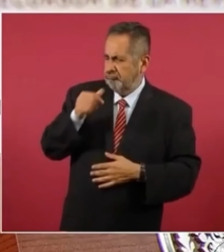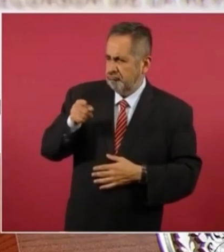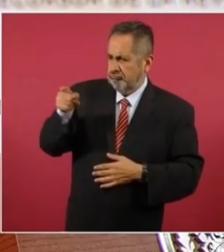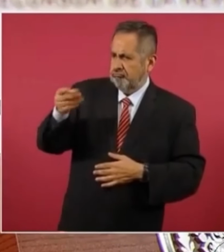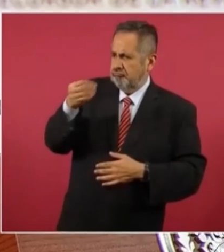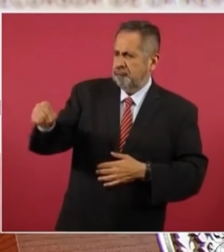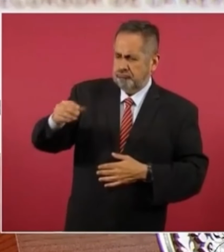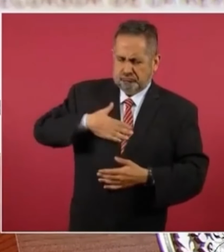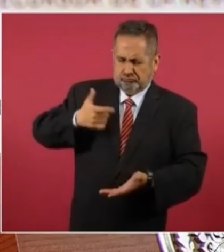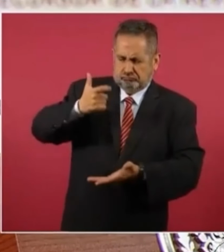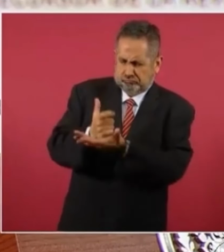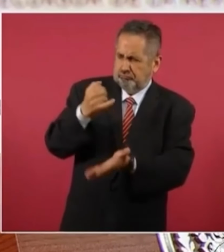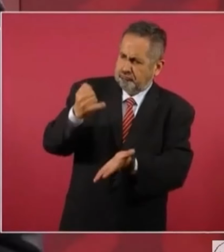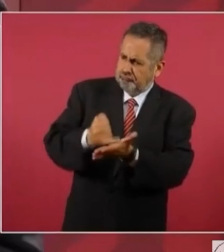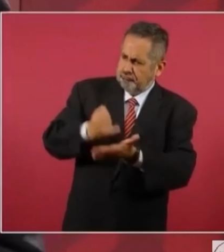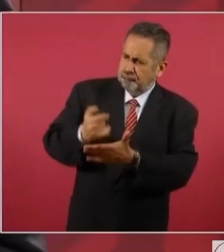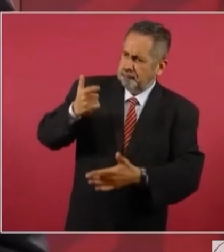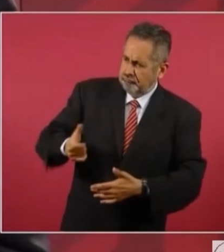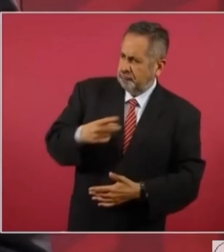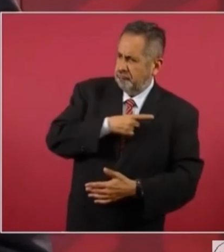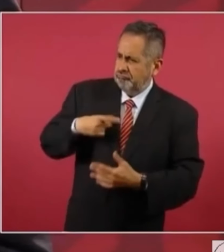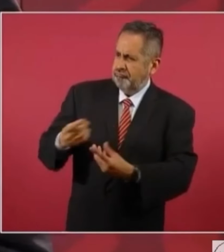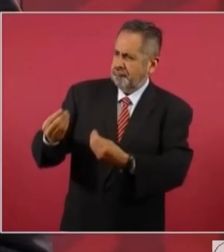mis impuestos.